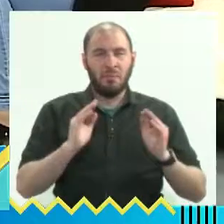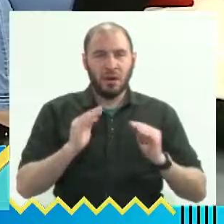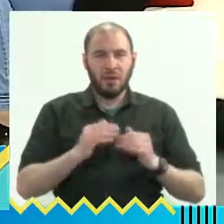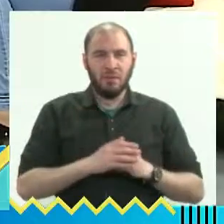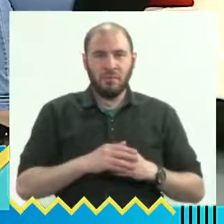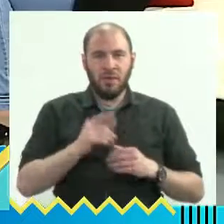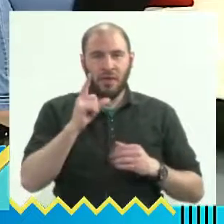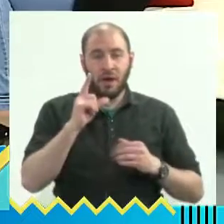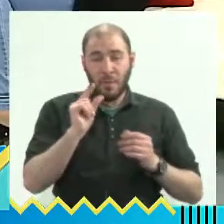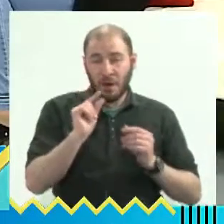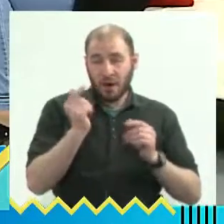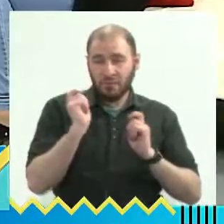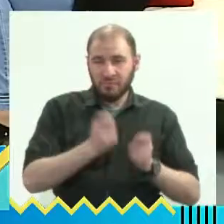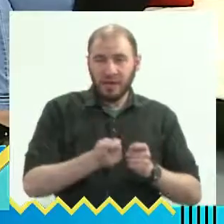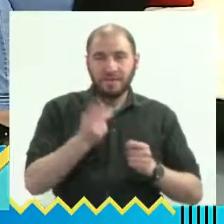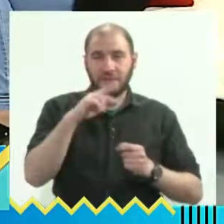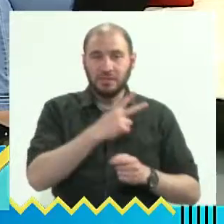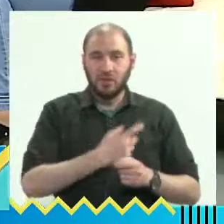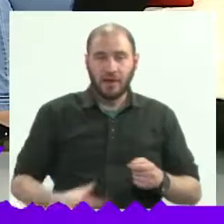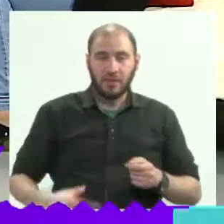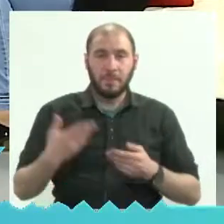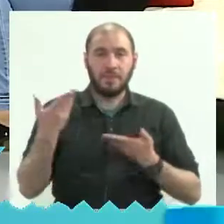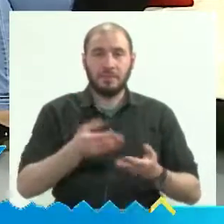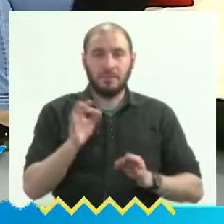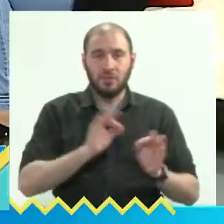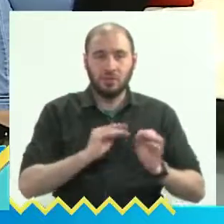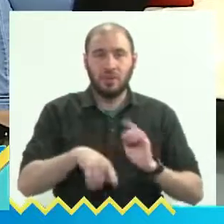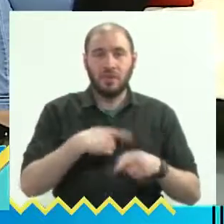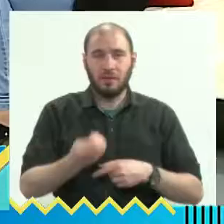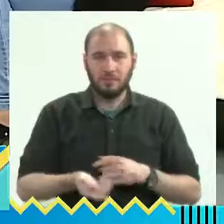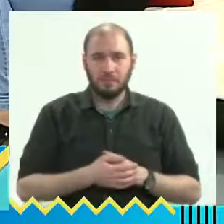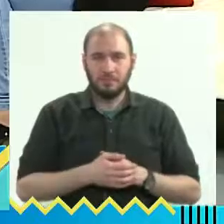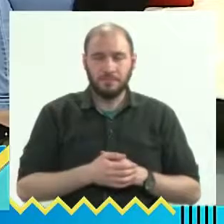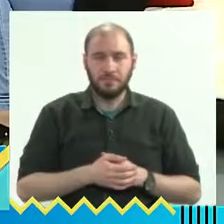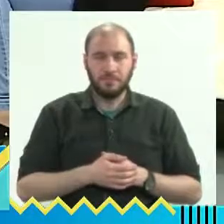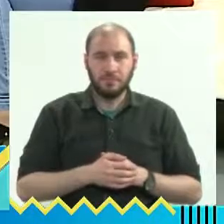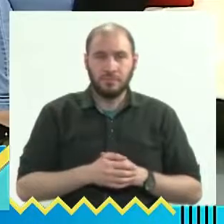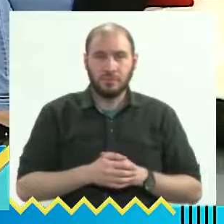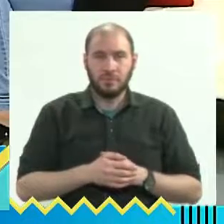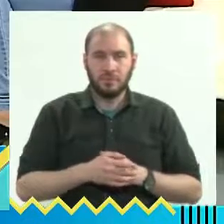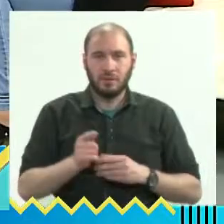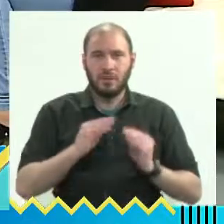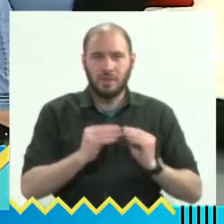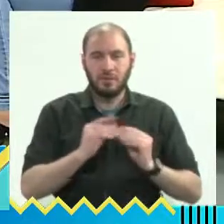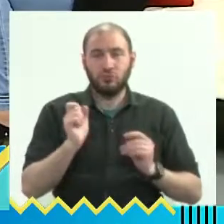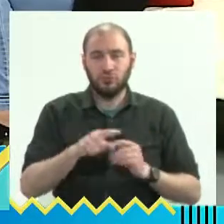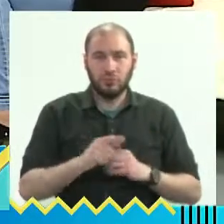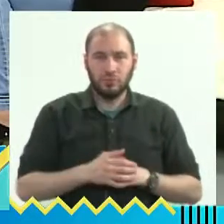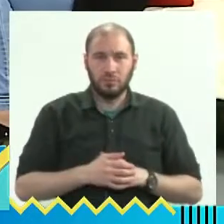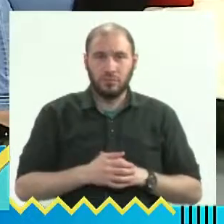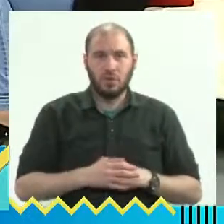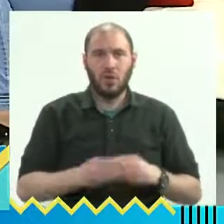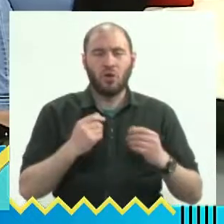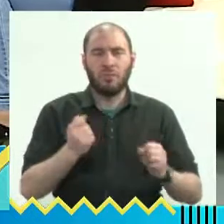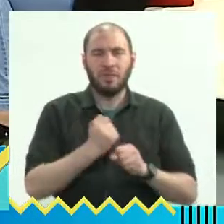muy poquitos días de diferencia, la vicegobernadora estaba presentando un proyecto y a los días se trata el tuyo, ¿no? ¿Cómo